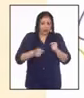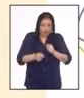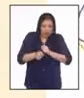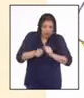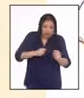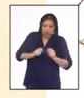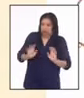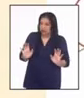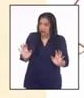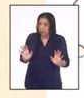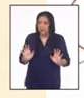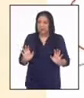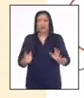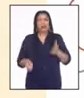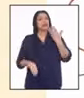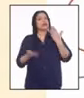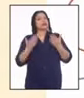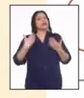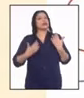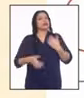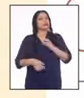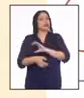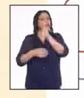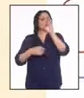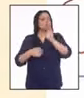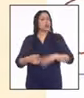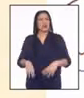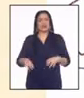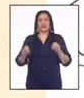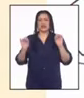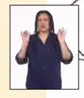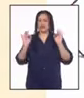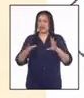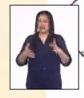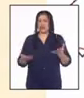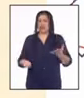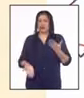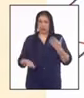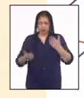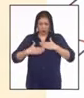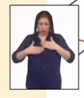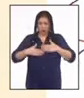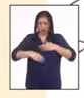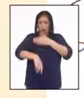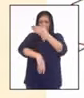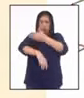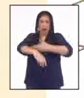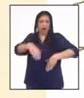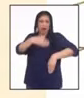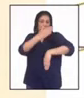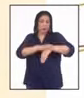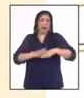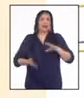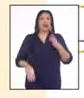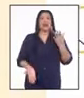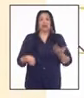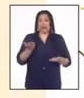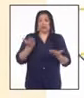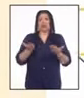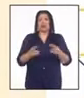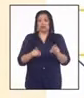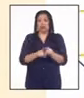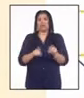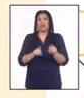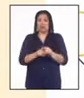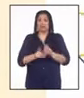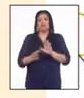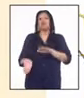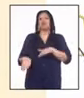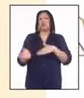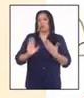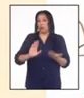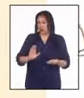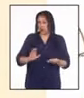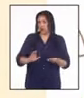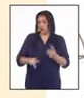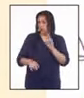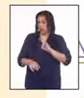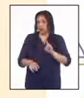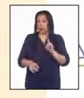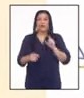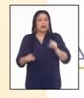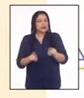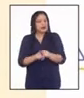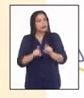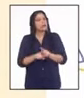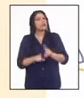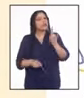manipula. Pueden causar el daño o pérdida de una parte del cuerpo e incluso la muerte. Y porque su